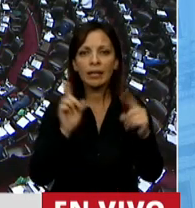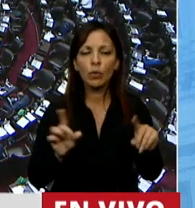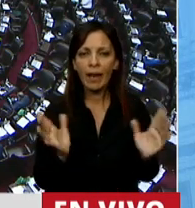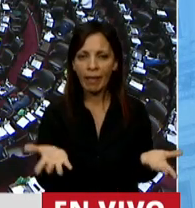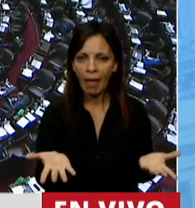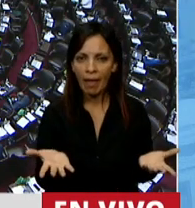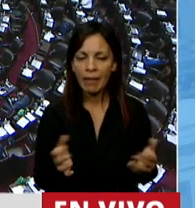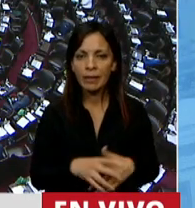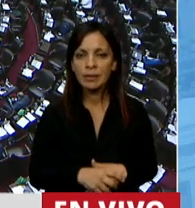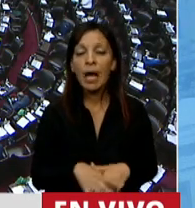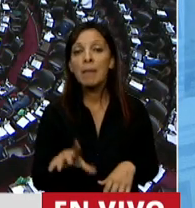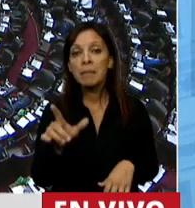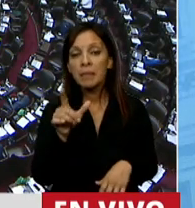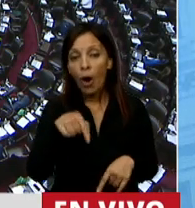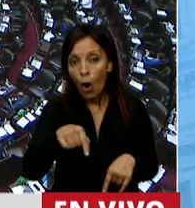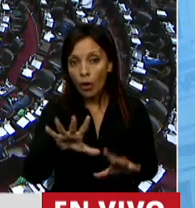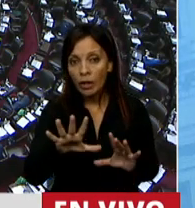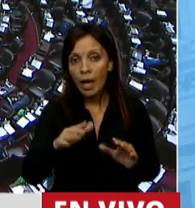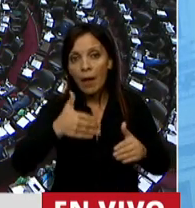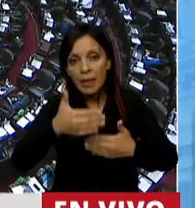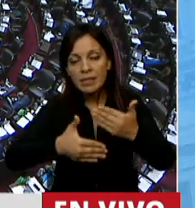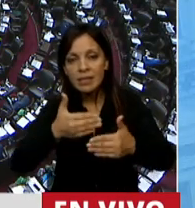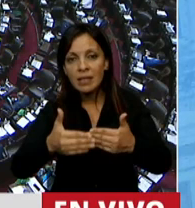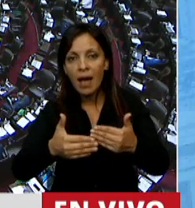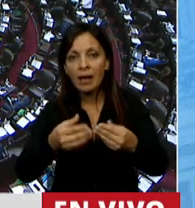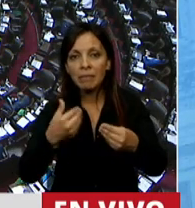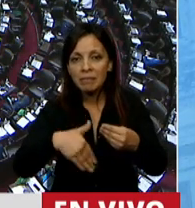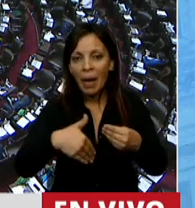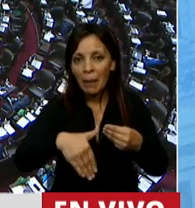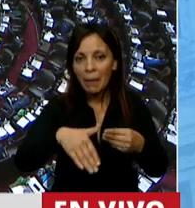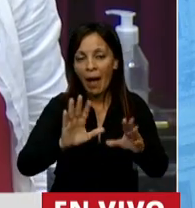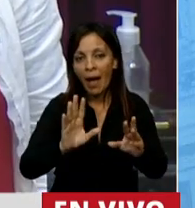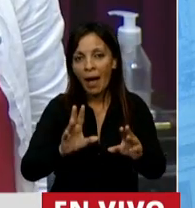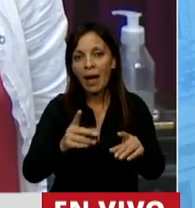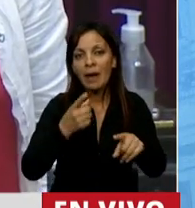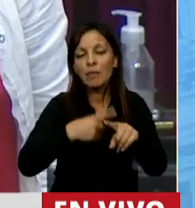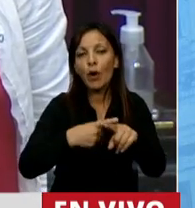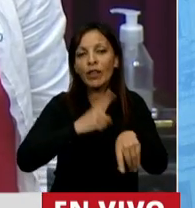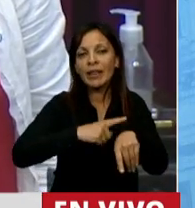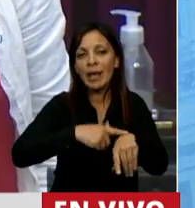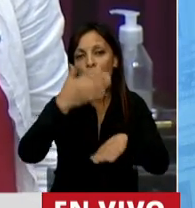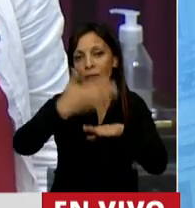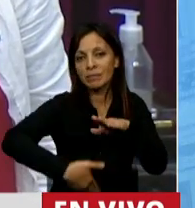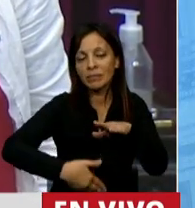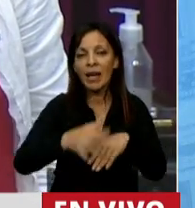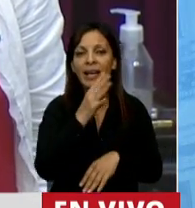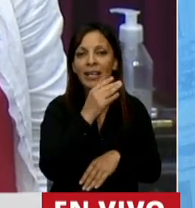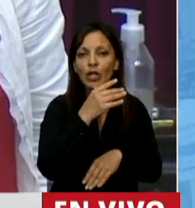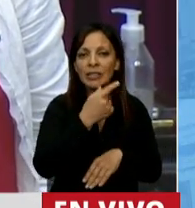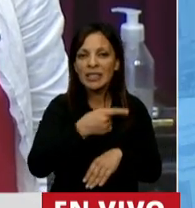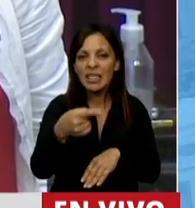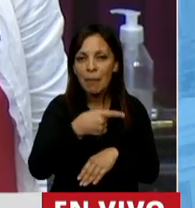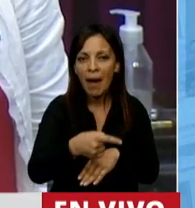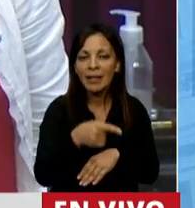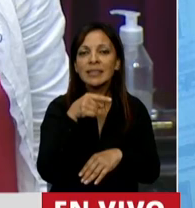democracia. Tal vez lo que ocurre hoy de avanzar hacia la legalización por plazos, 14 semanas, tenga que